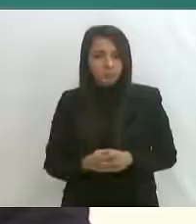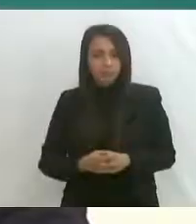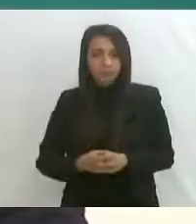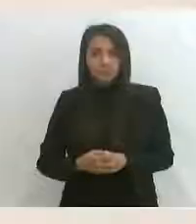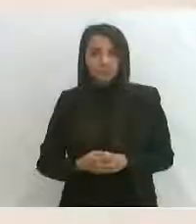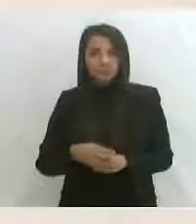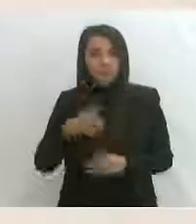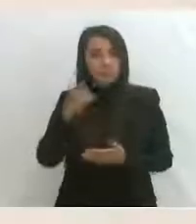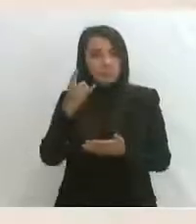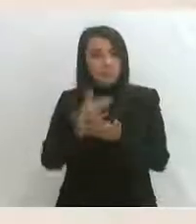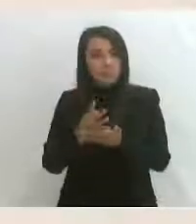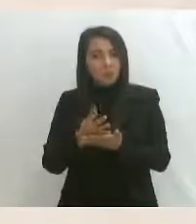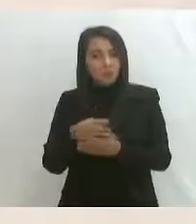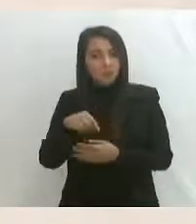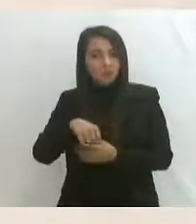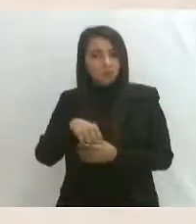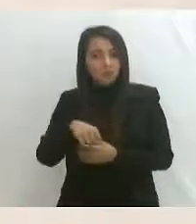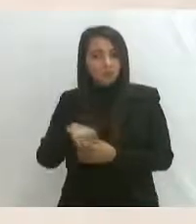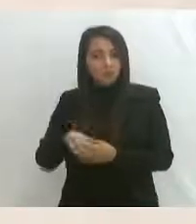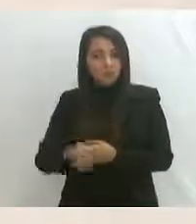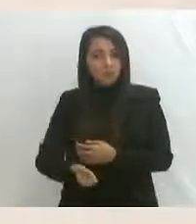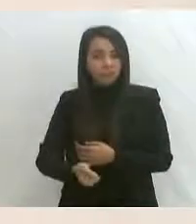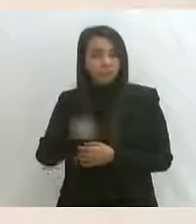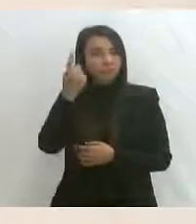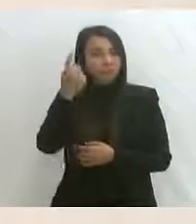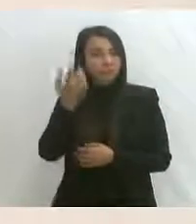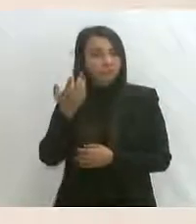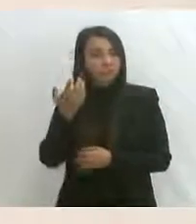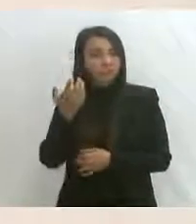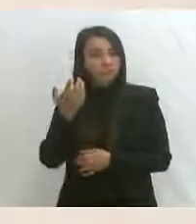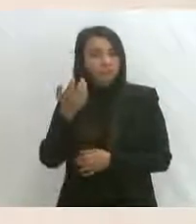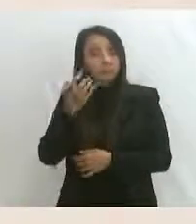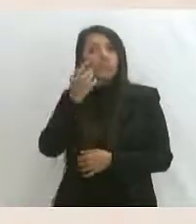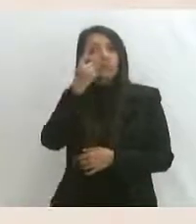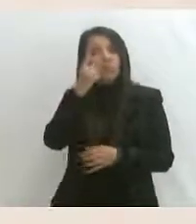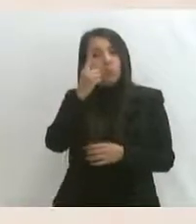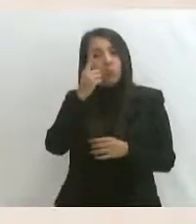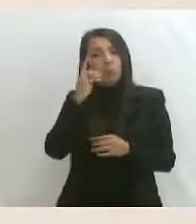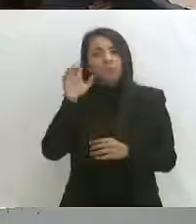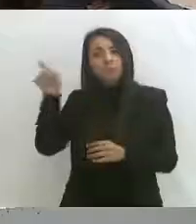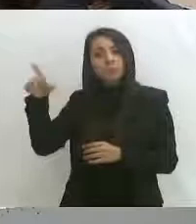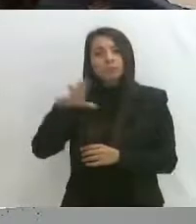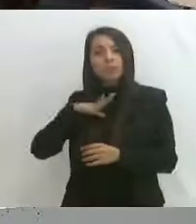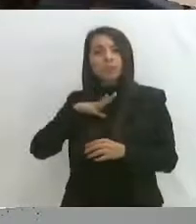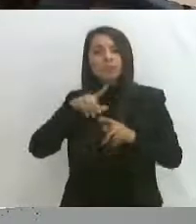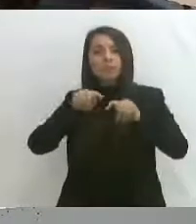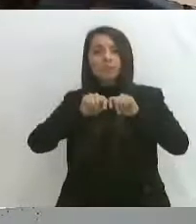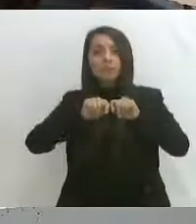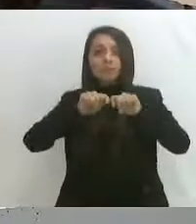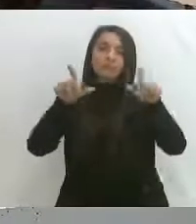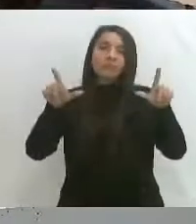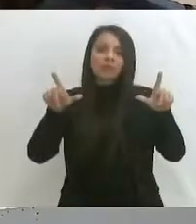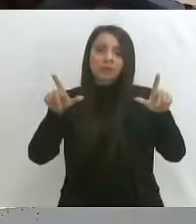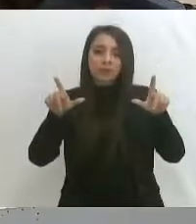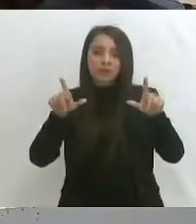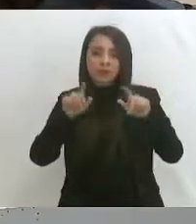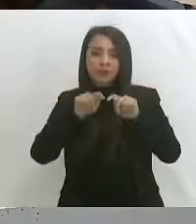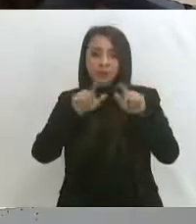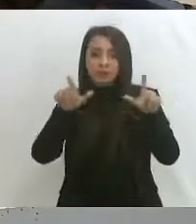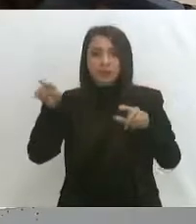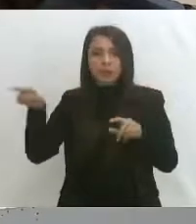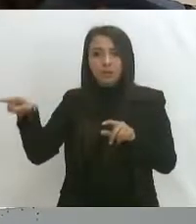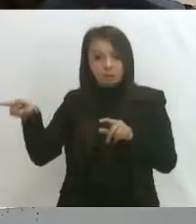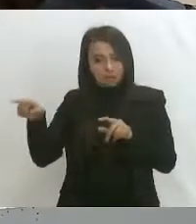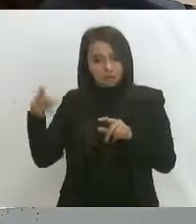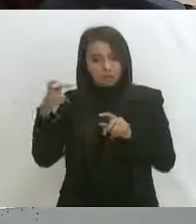La única excepción es Tlaxcala, y ese debe ser el ejemplo a